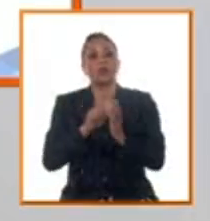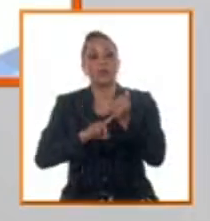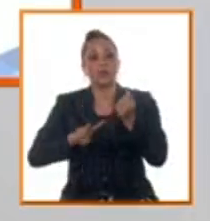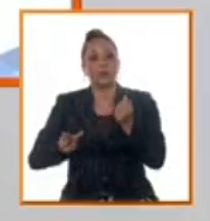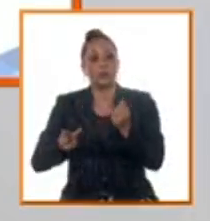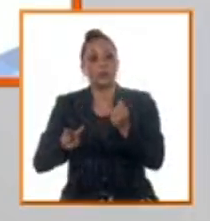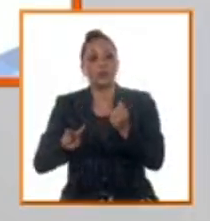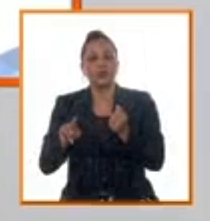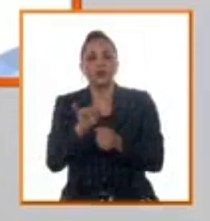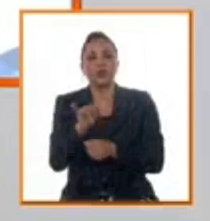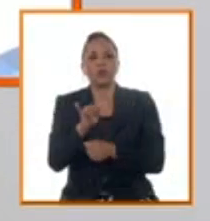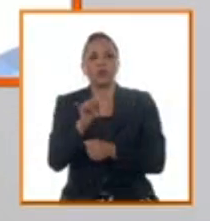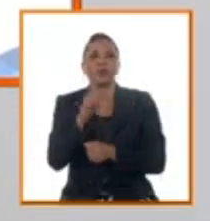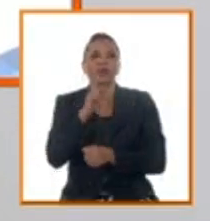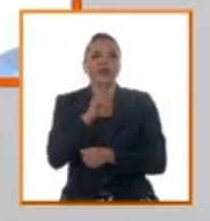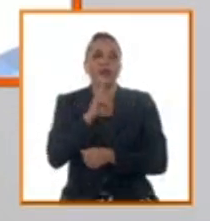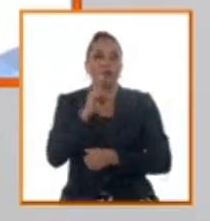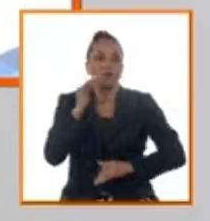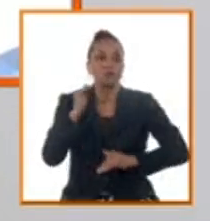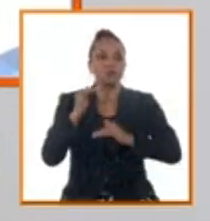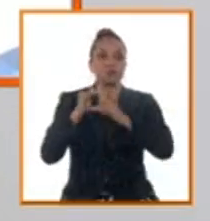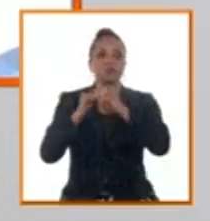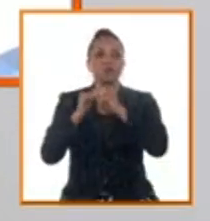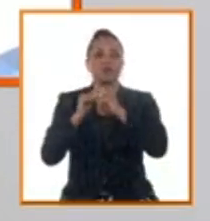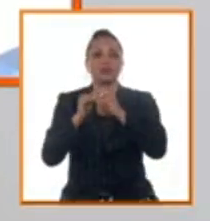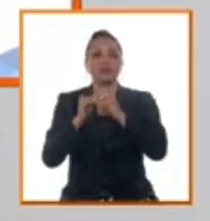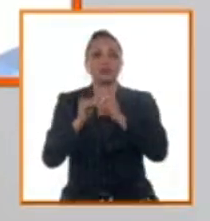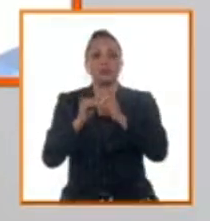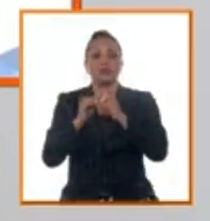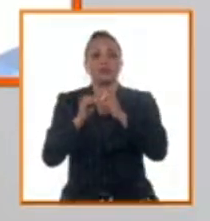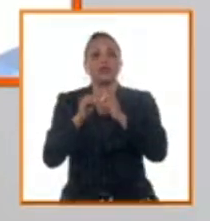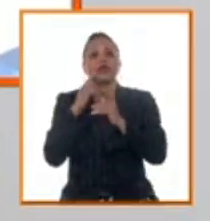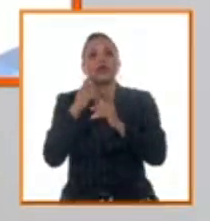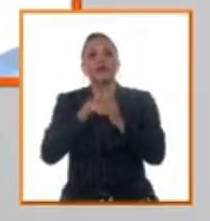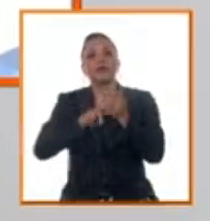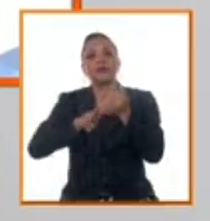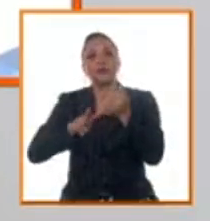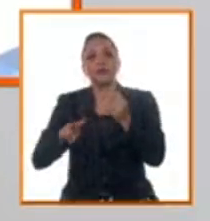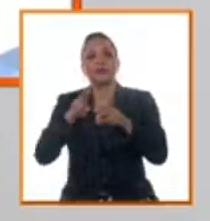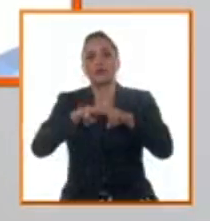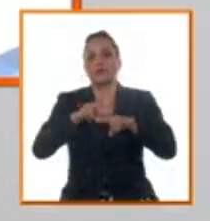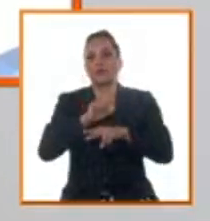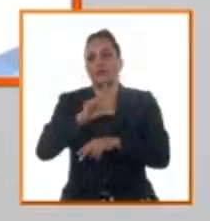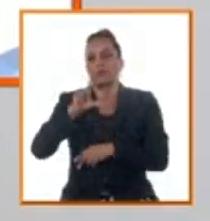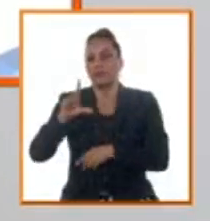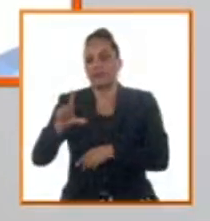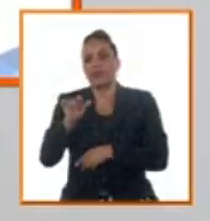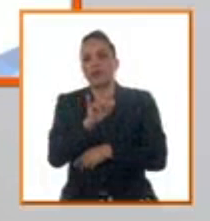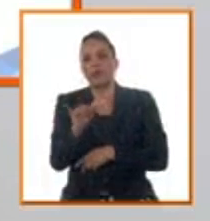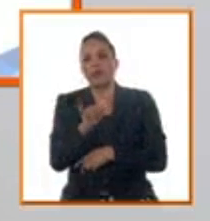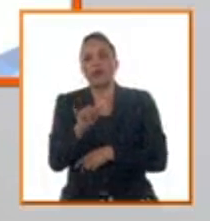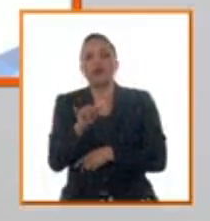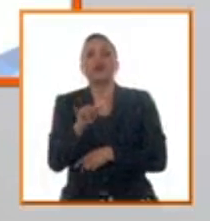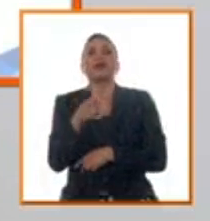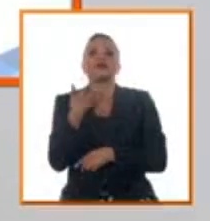que registraron valores también importantes fueron la provincia de Holguín, que registró su